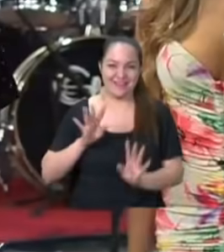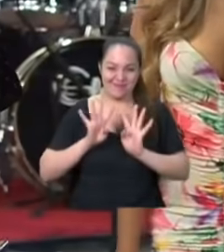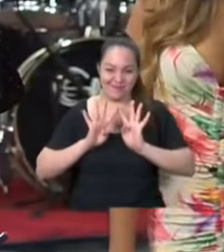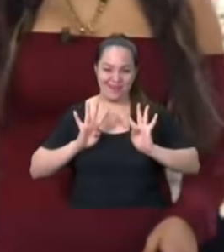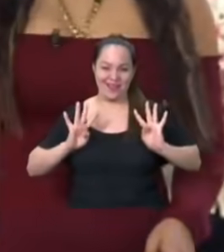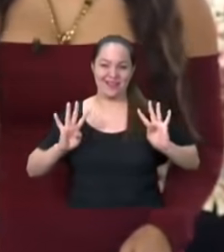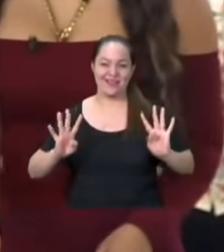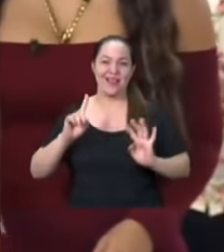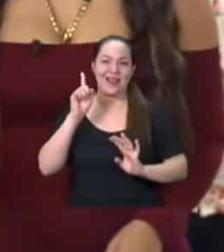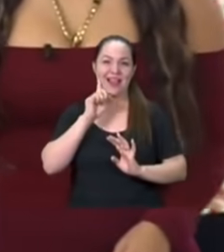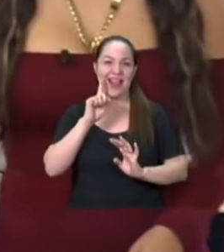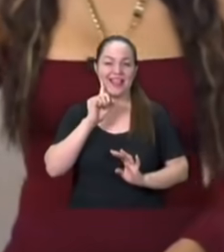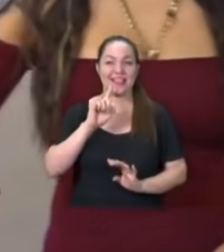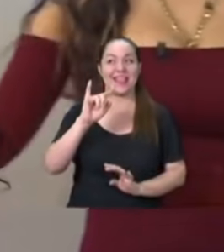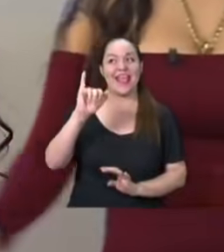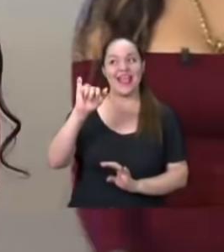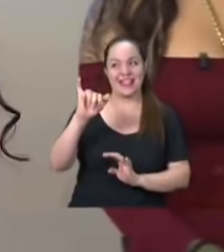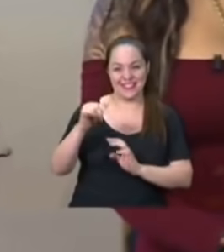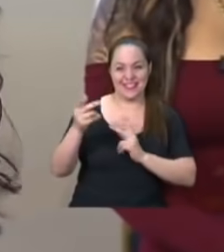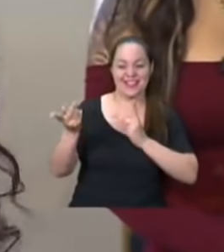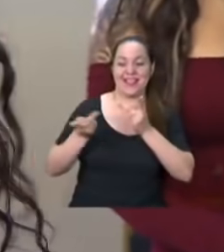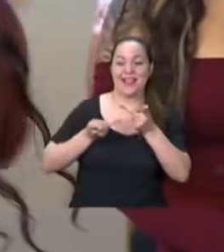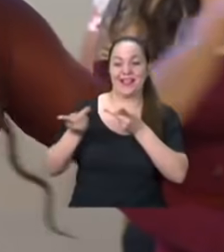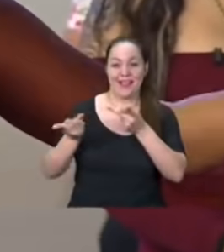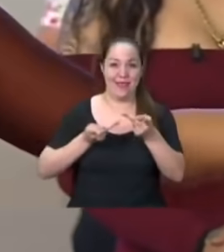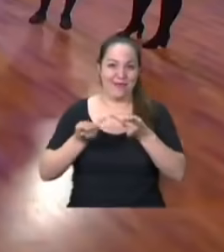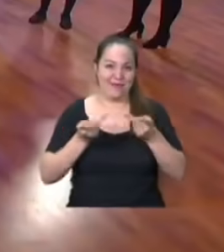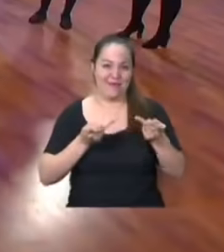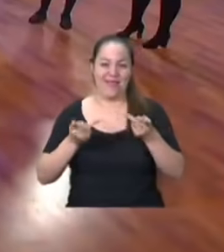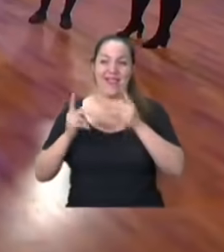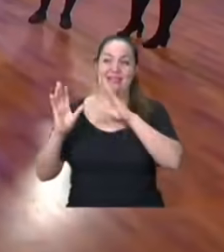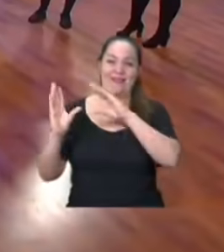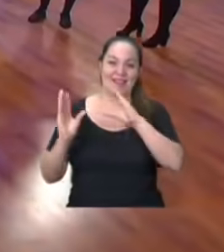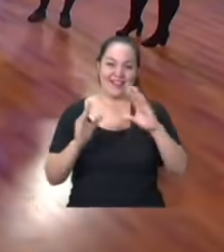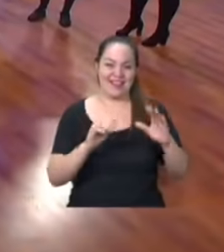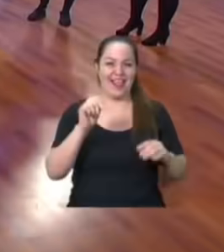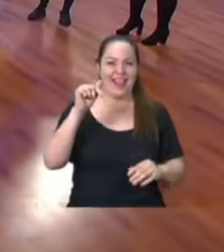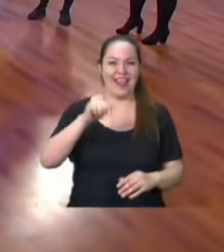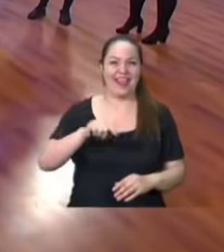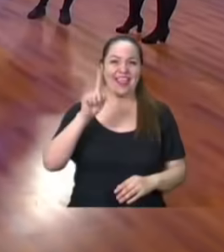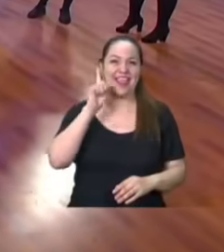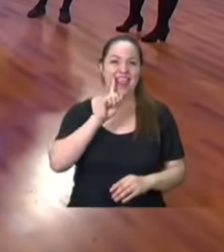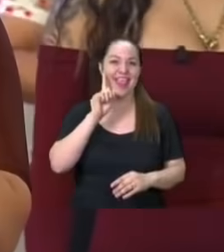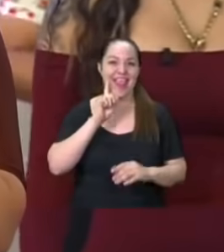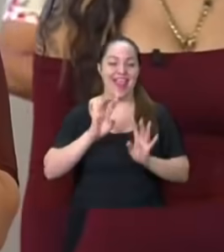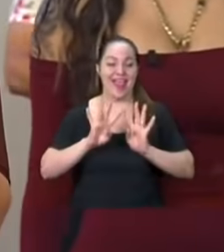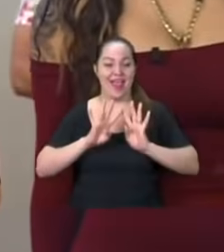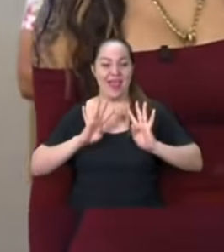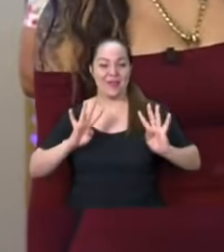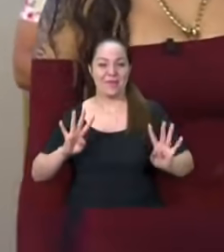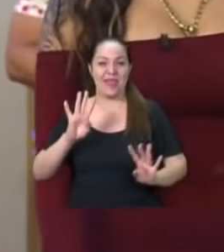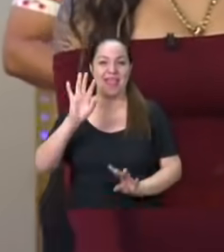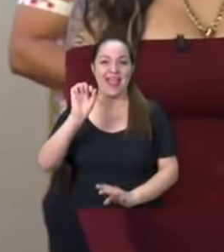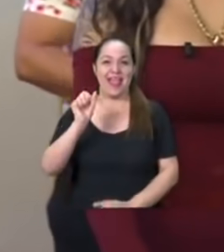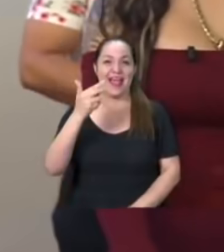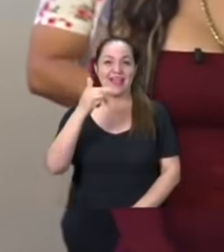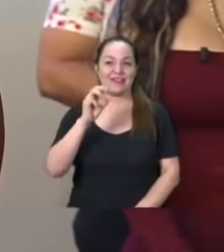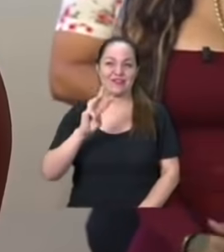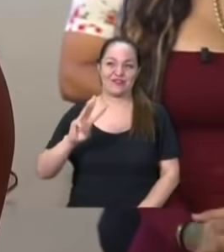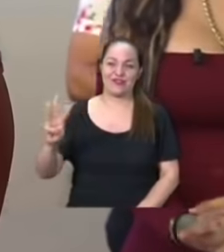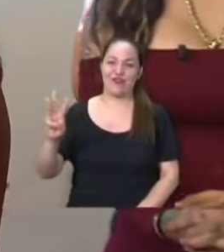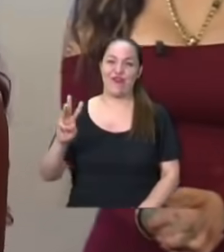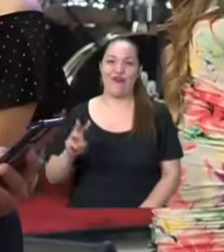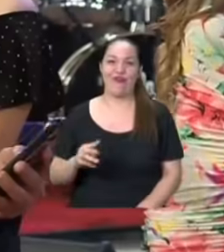estamos preparando con las chicas de show. Todas se van a ver hermosas, divinas, de